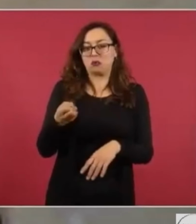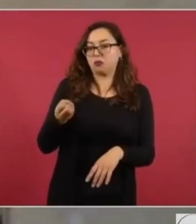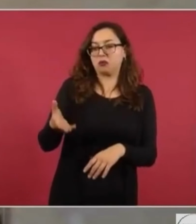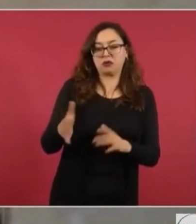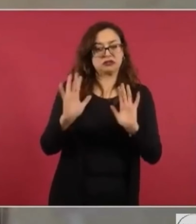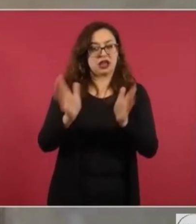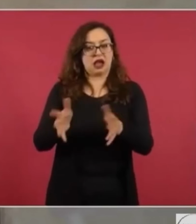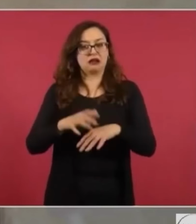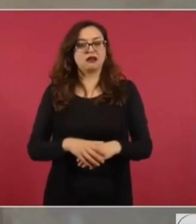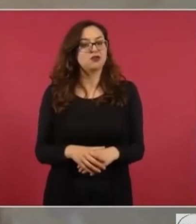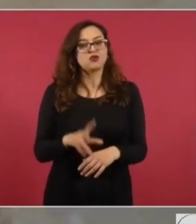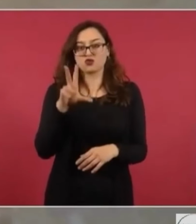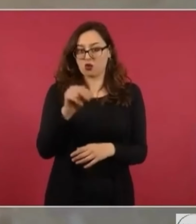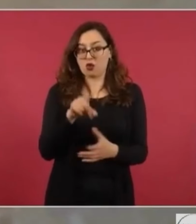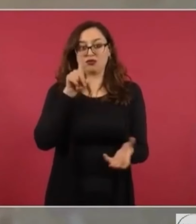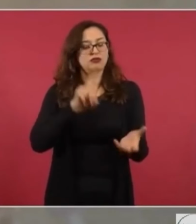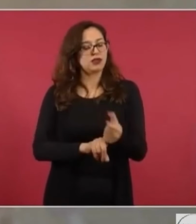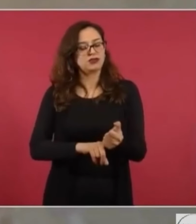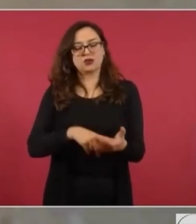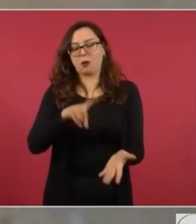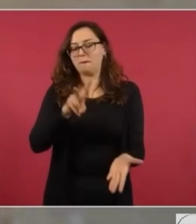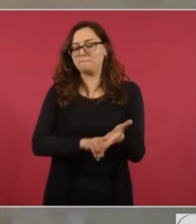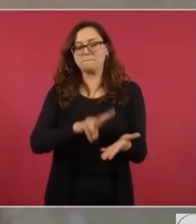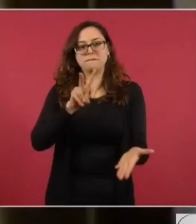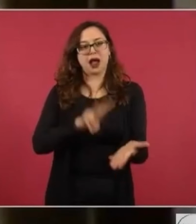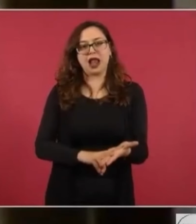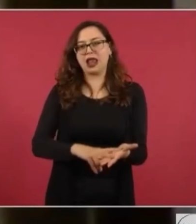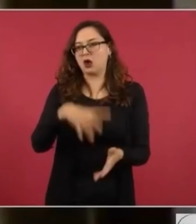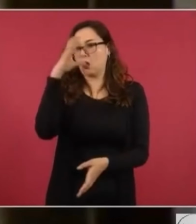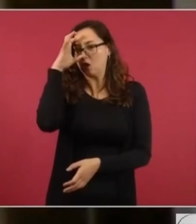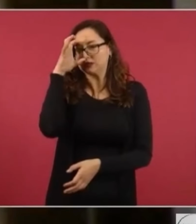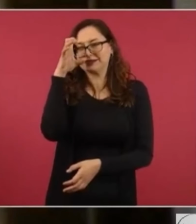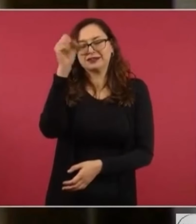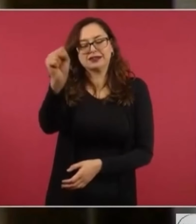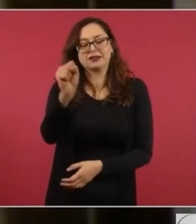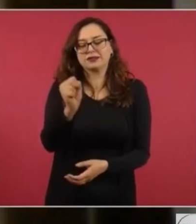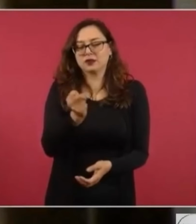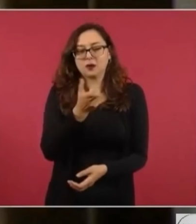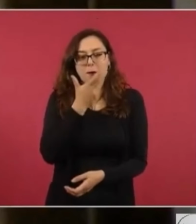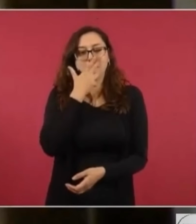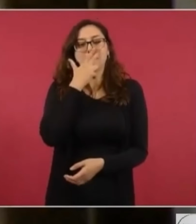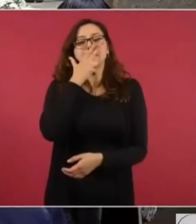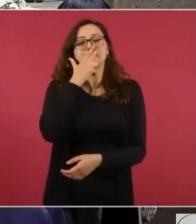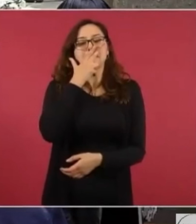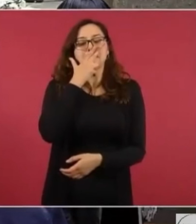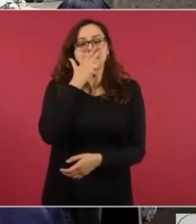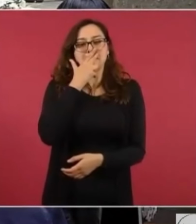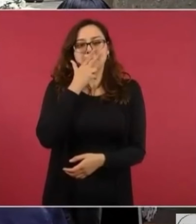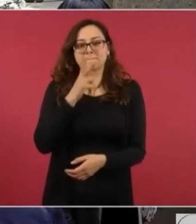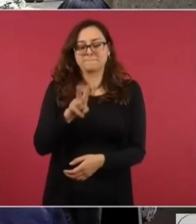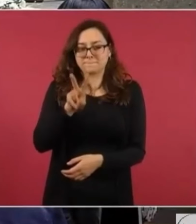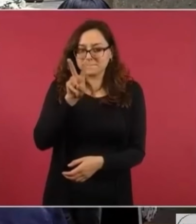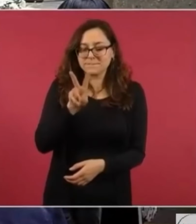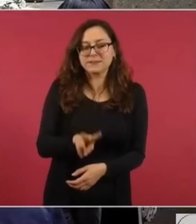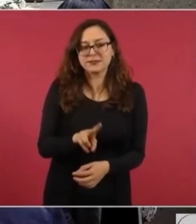un profundo significado que en esencia